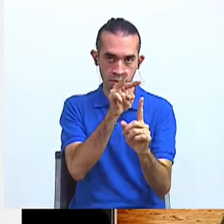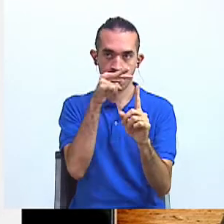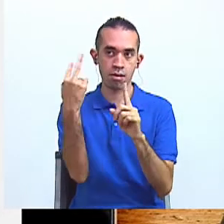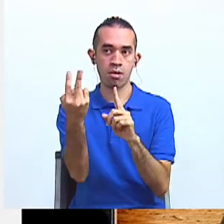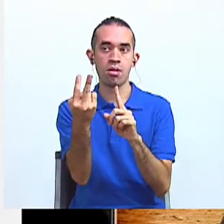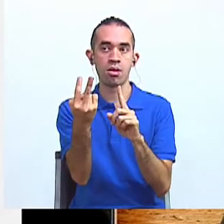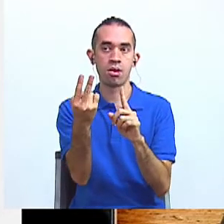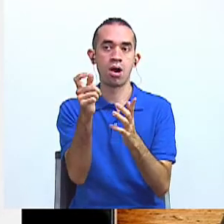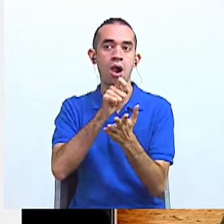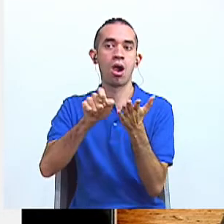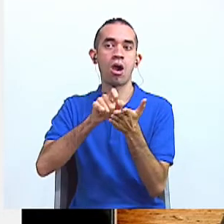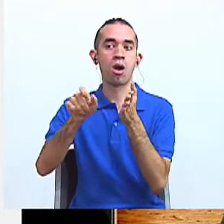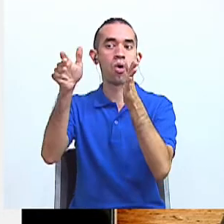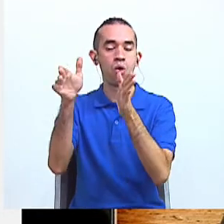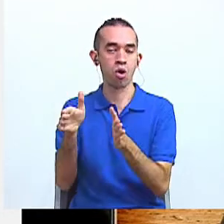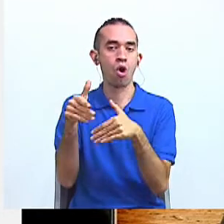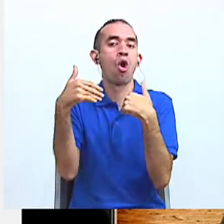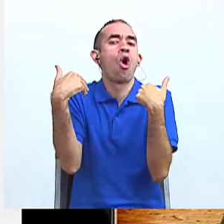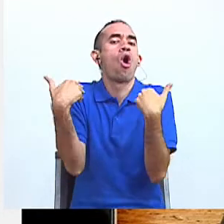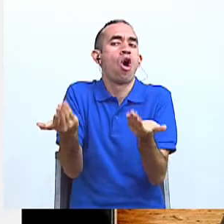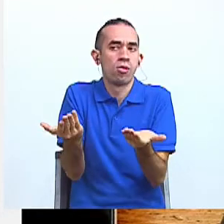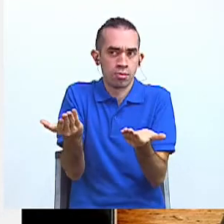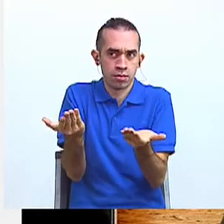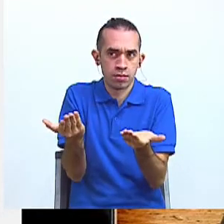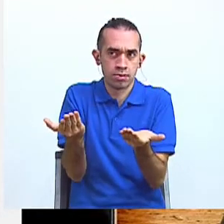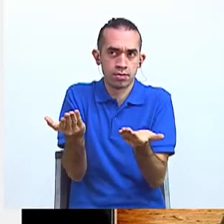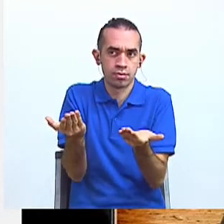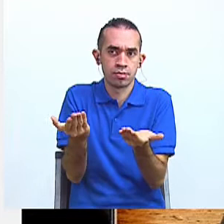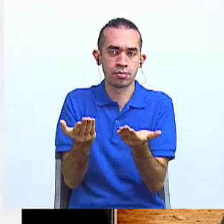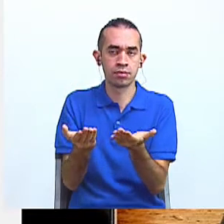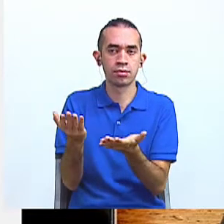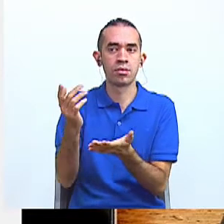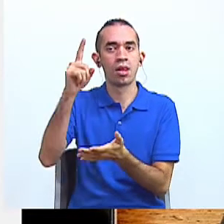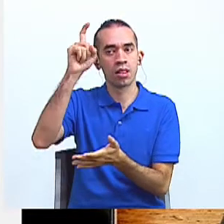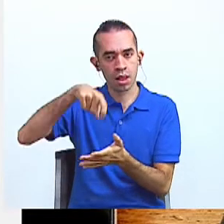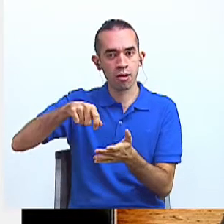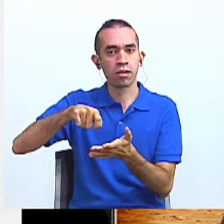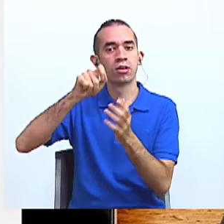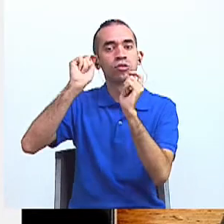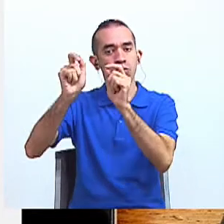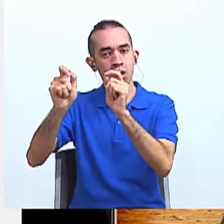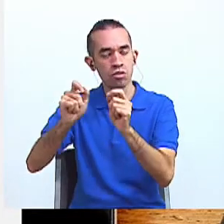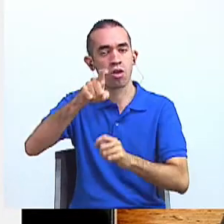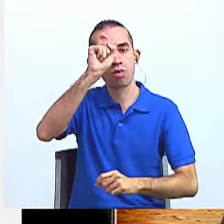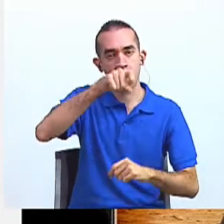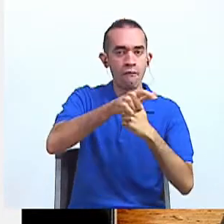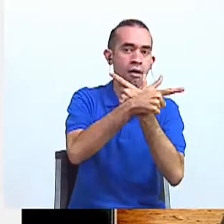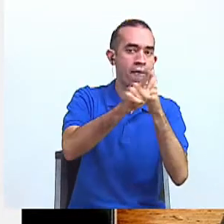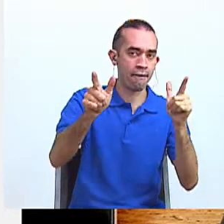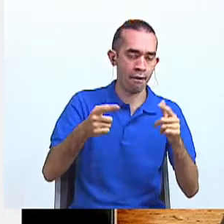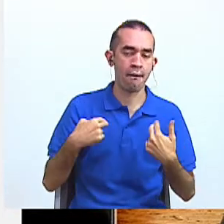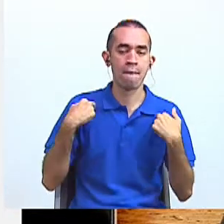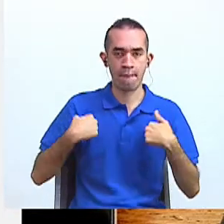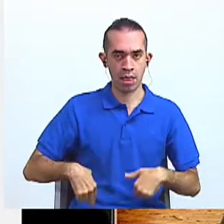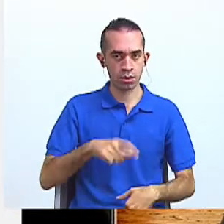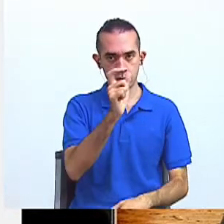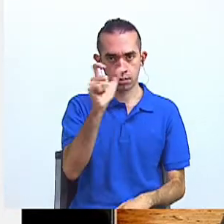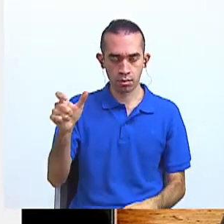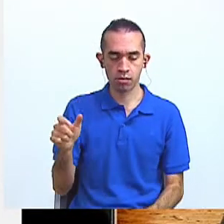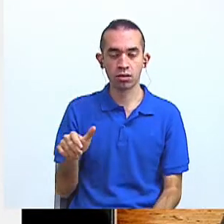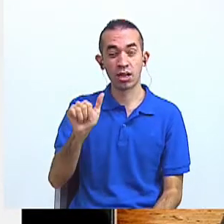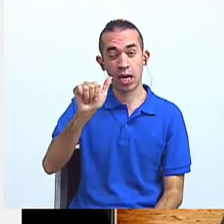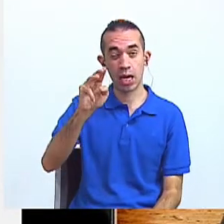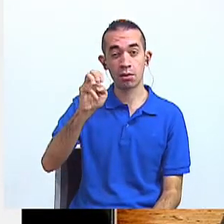cómo el autor plantea lo que debe ser la educación y la libertad del ser humano. Amal,